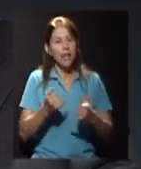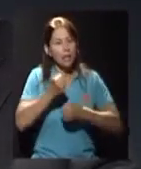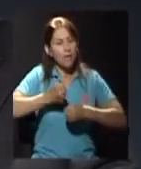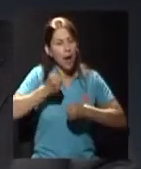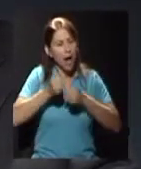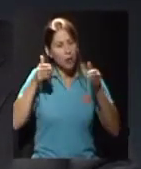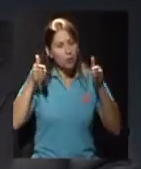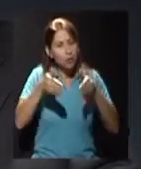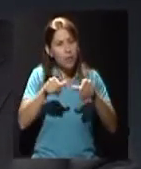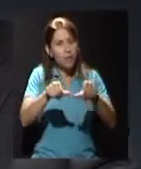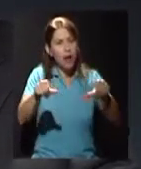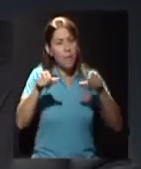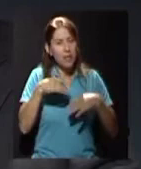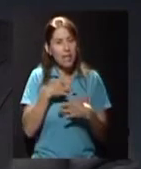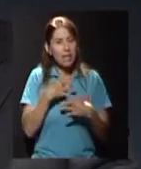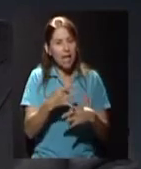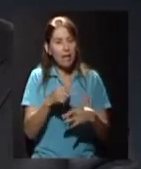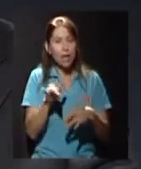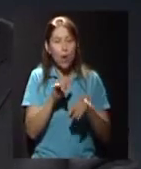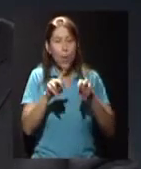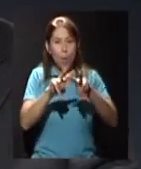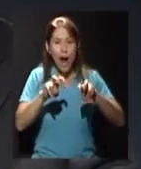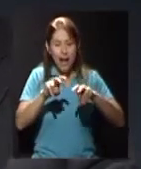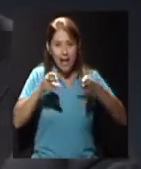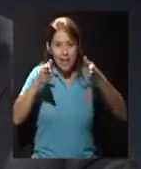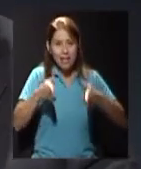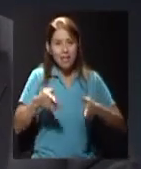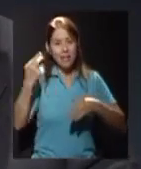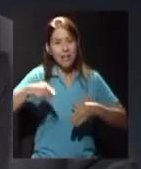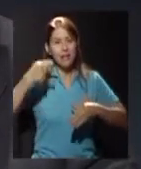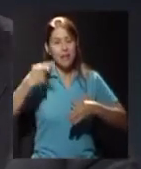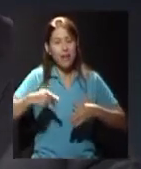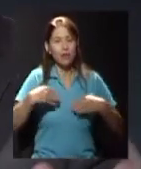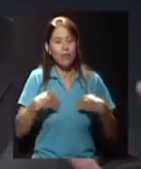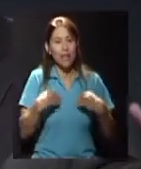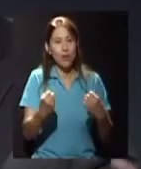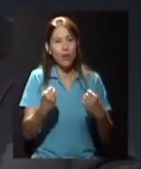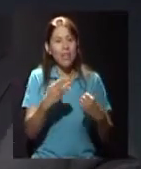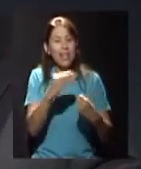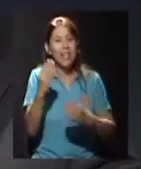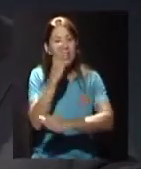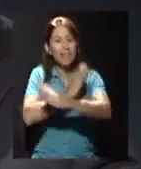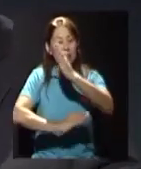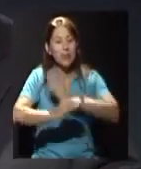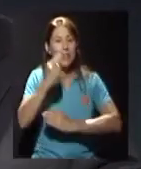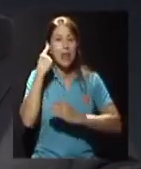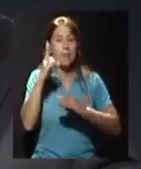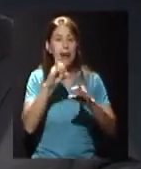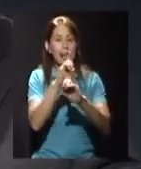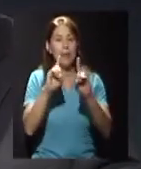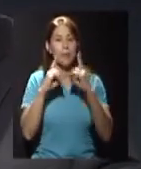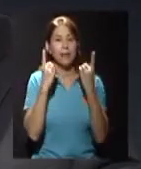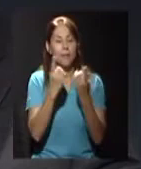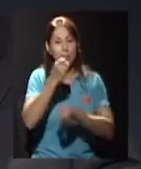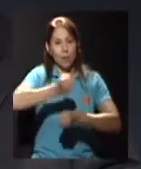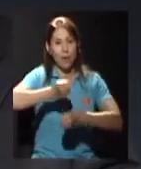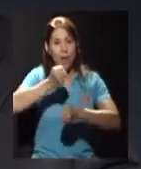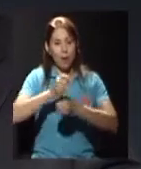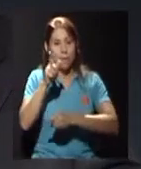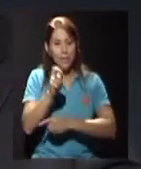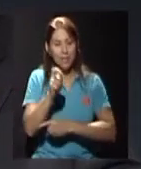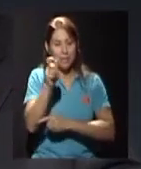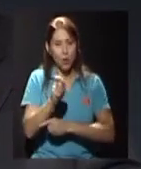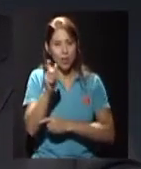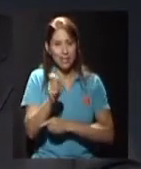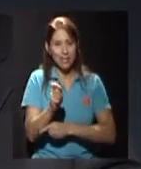interesante ya como analista de riesgos de salud y discapacidad para el departamento de trabajo y pensiones que